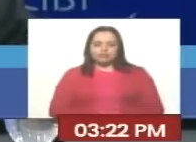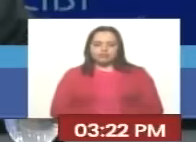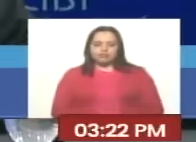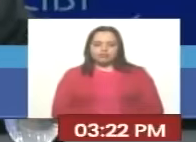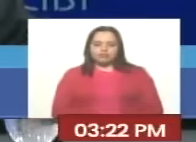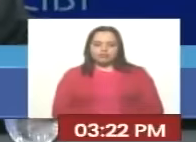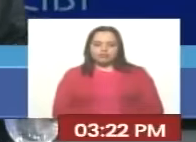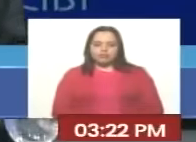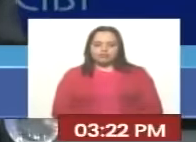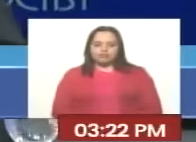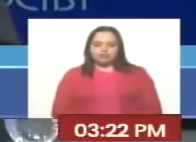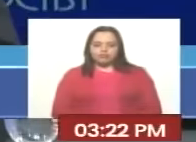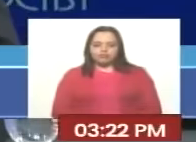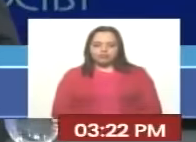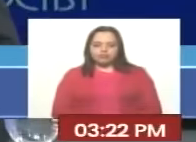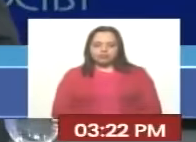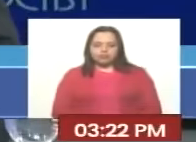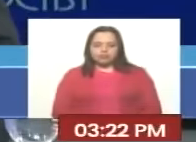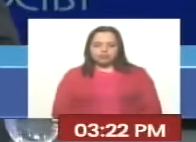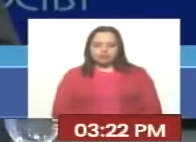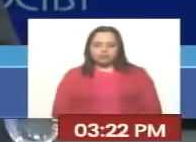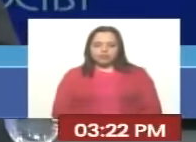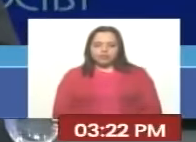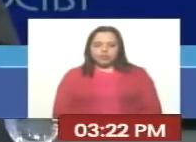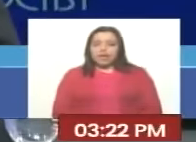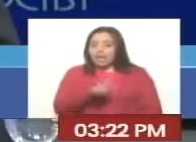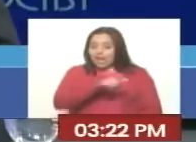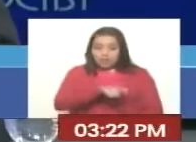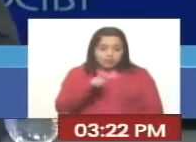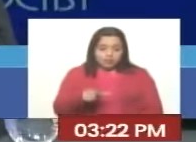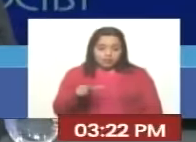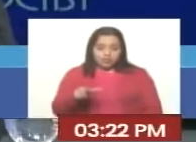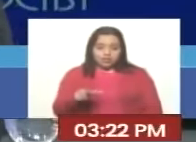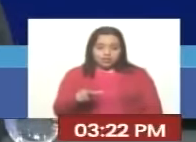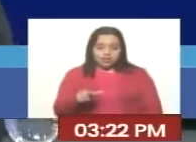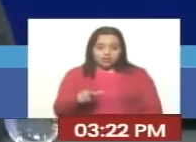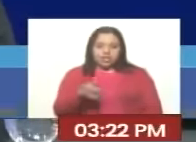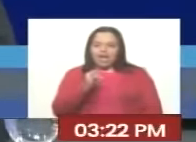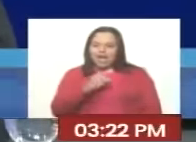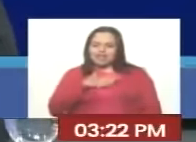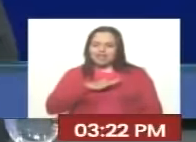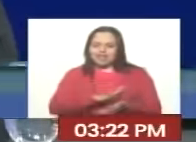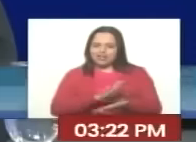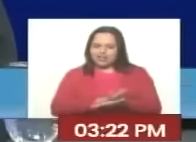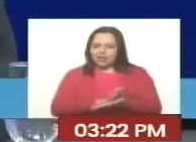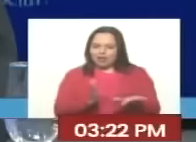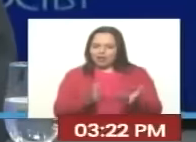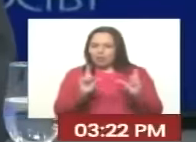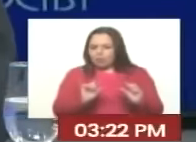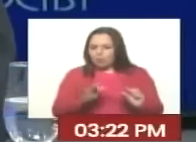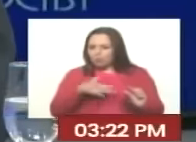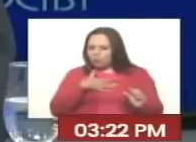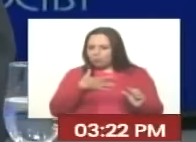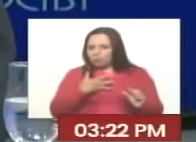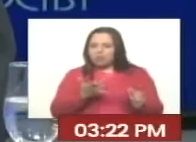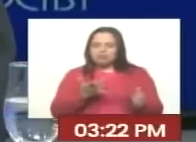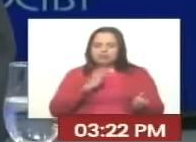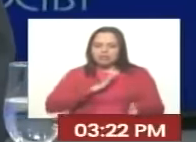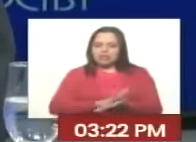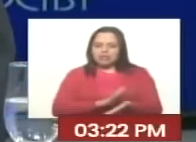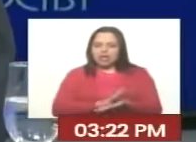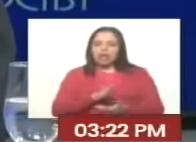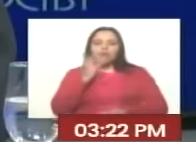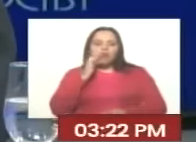Y esto a la gente le da como cierta tranquilidad, fíjate.